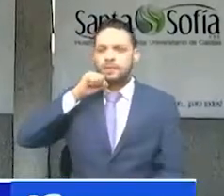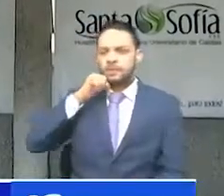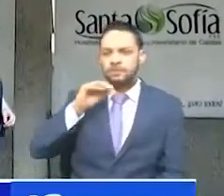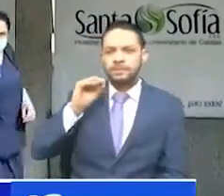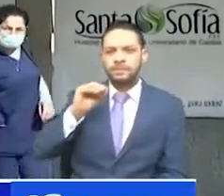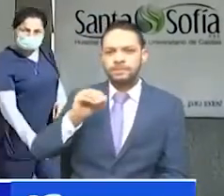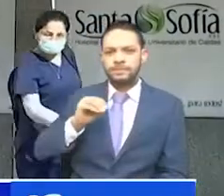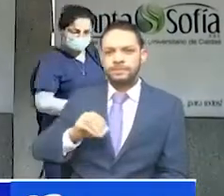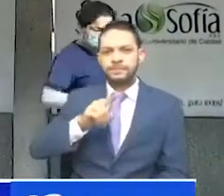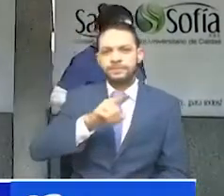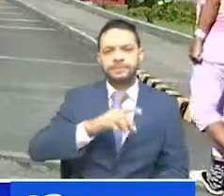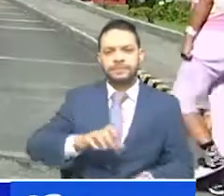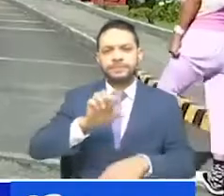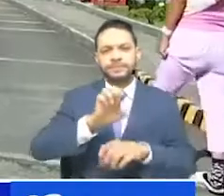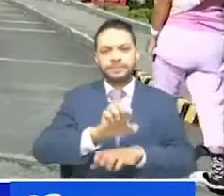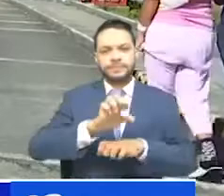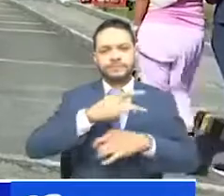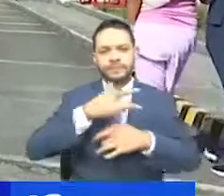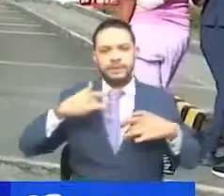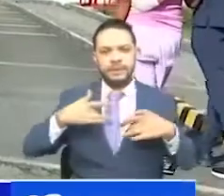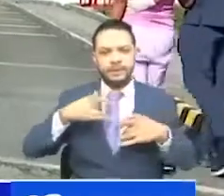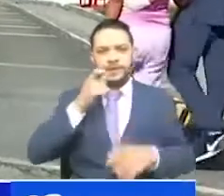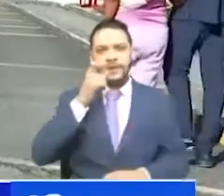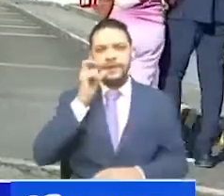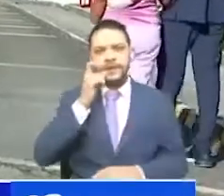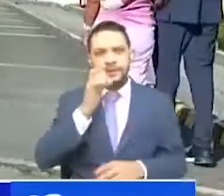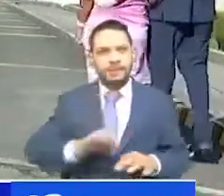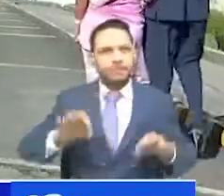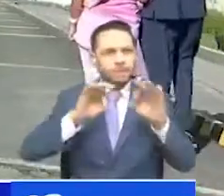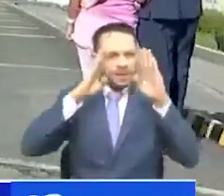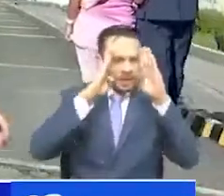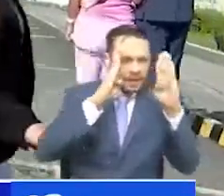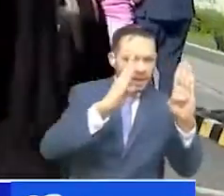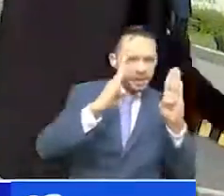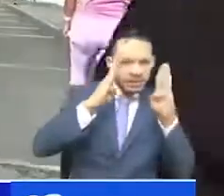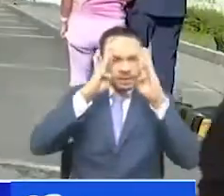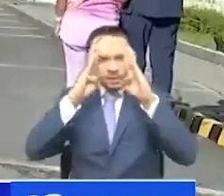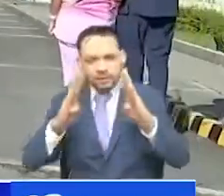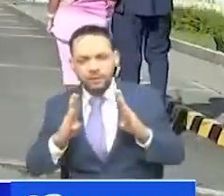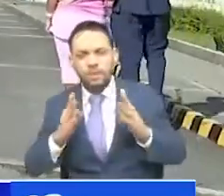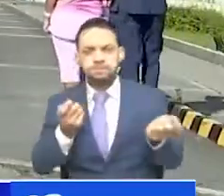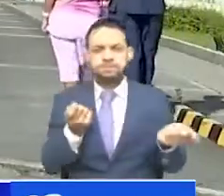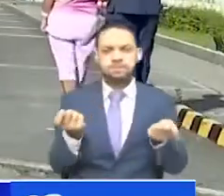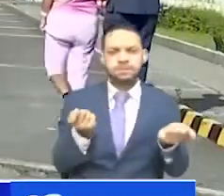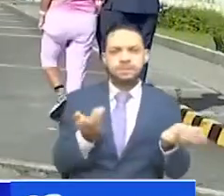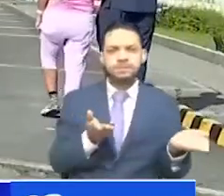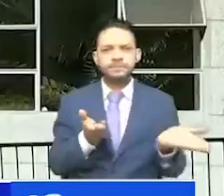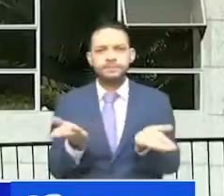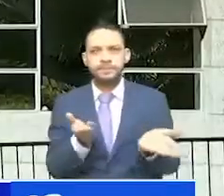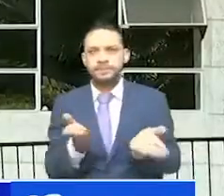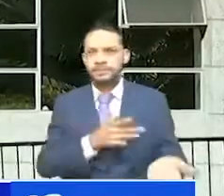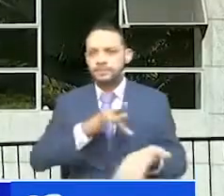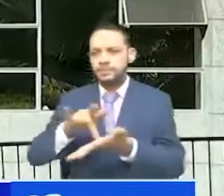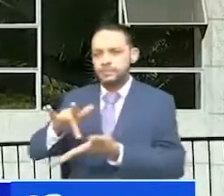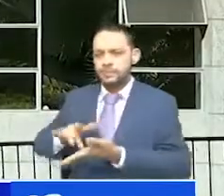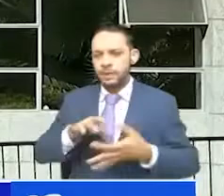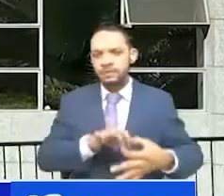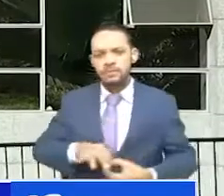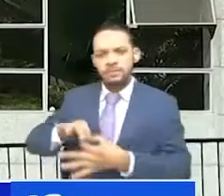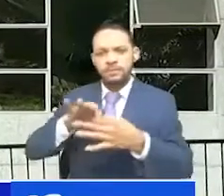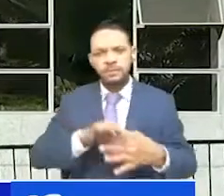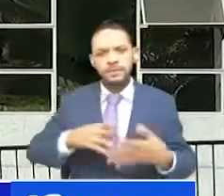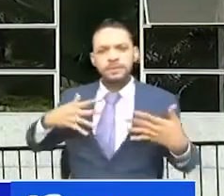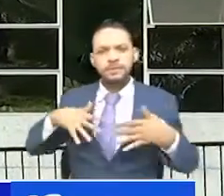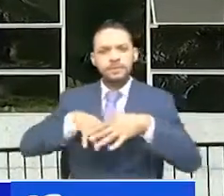por parte de la Dirección Territorial de Salud de Caldas, la red de atención se activa para atender cualquier emergencia que pueda llegar a presentarse. Esta medida entró